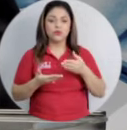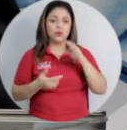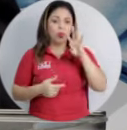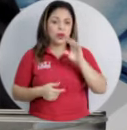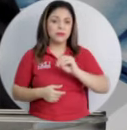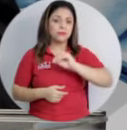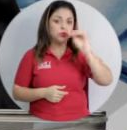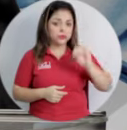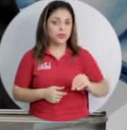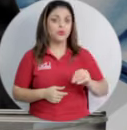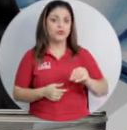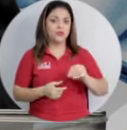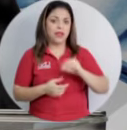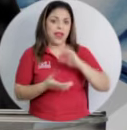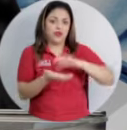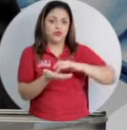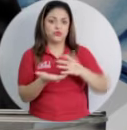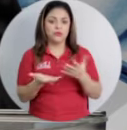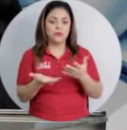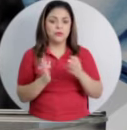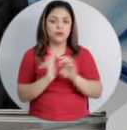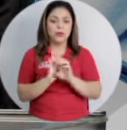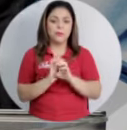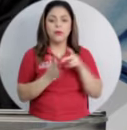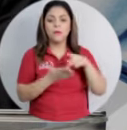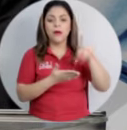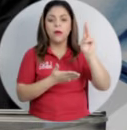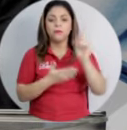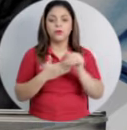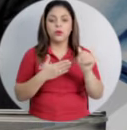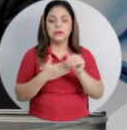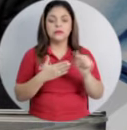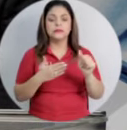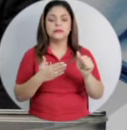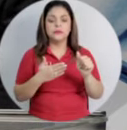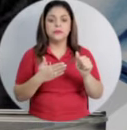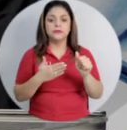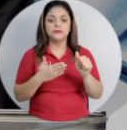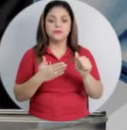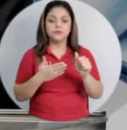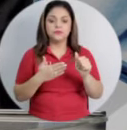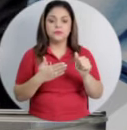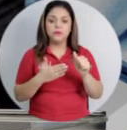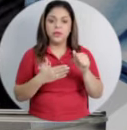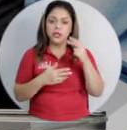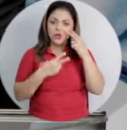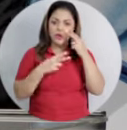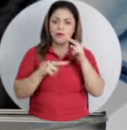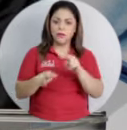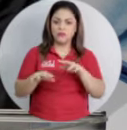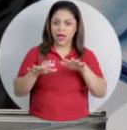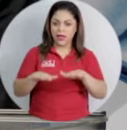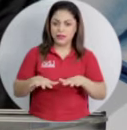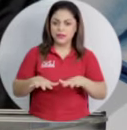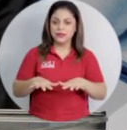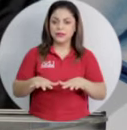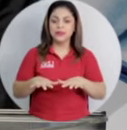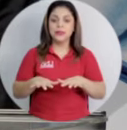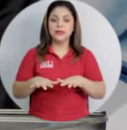pero lo pagamos en dólares. Entonces, y usted no vemos nosotros en la agenda